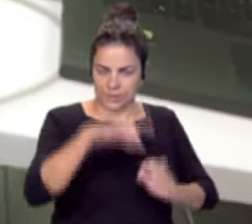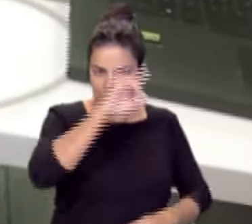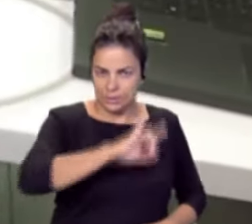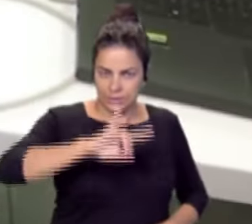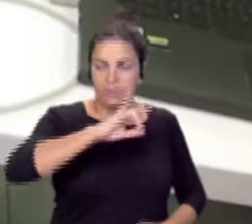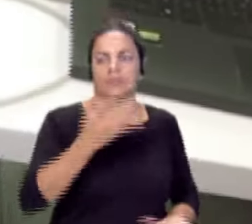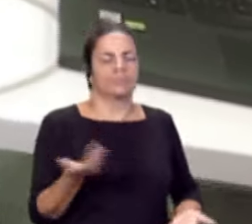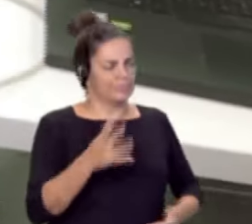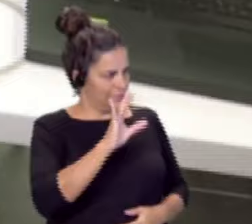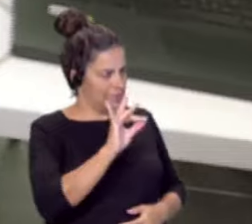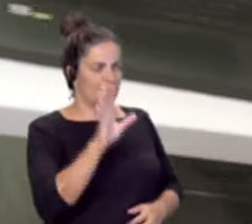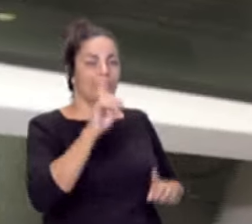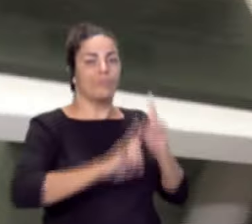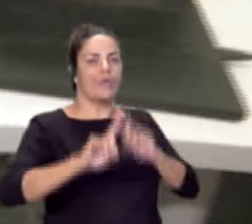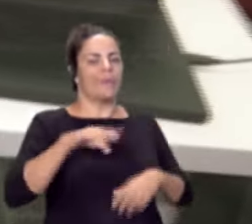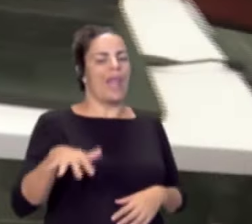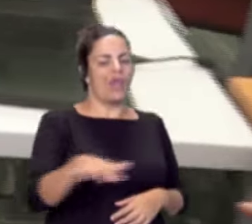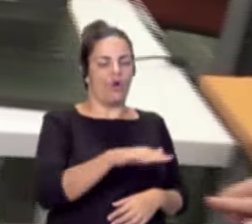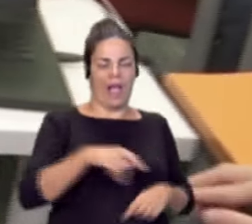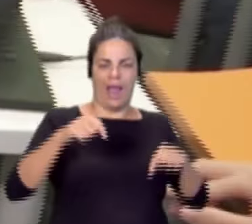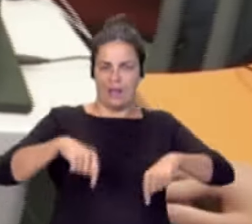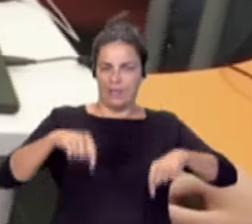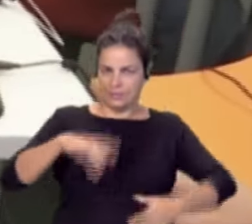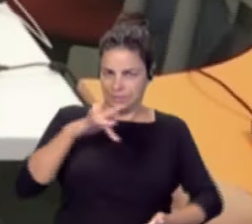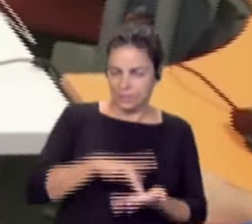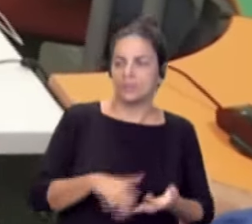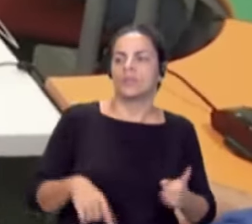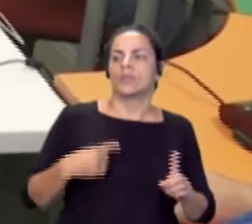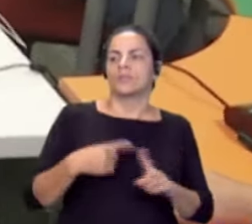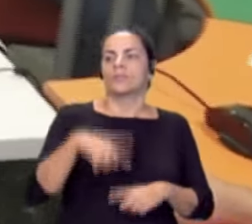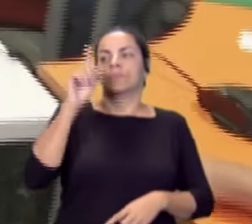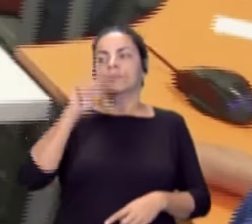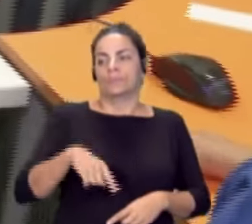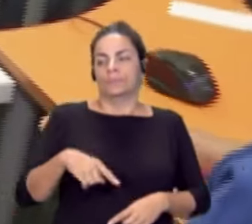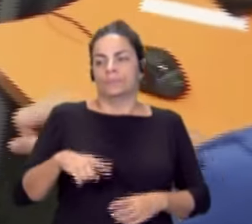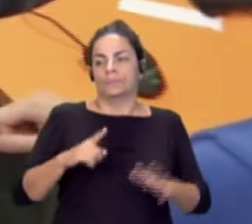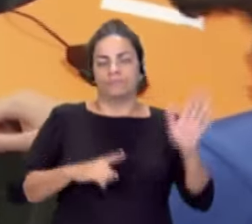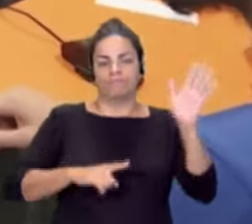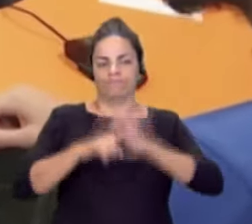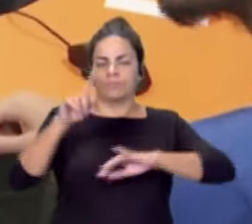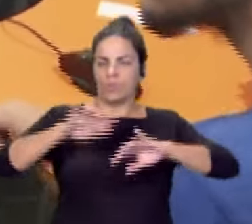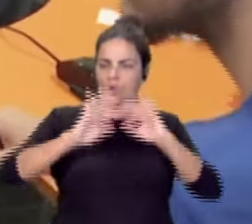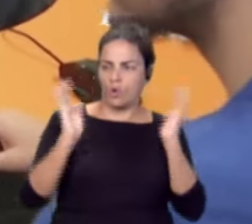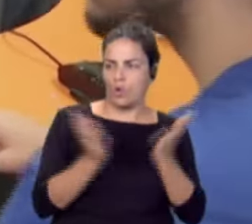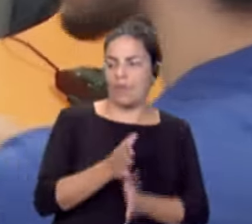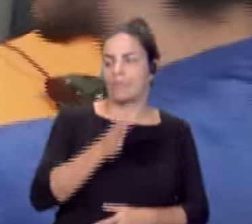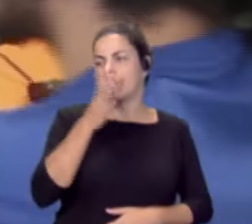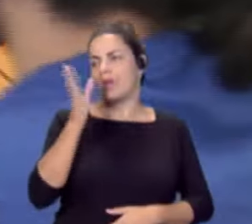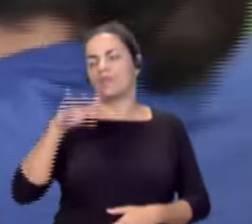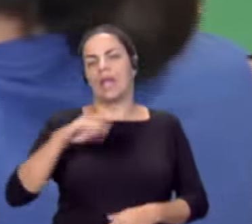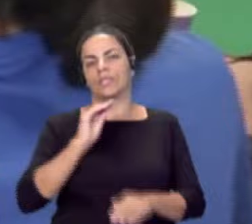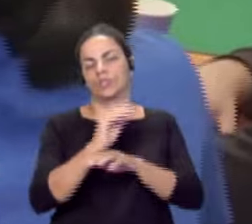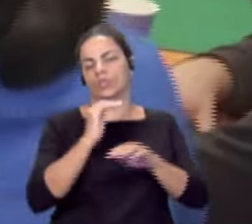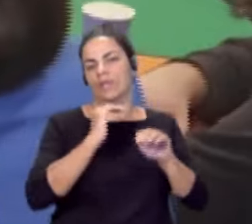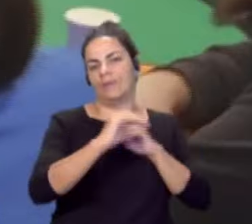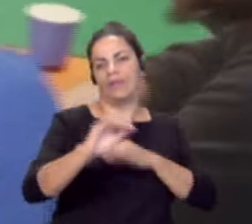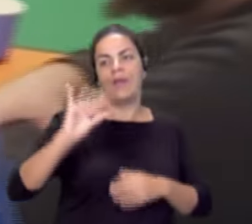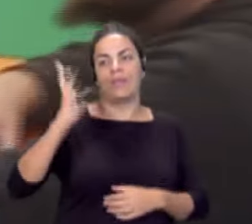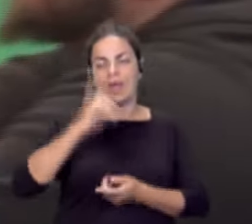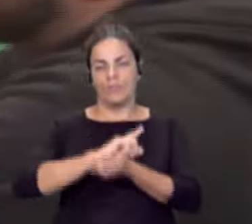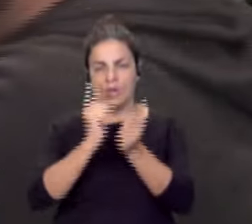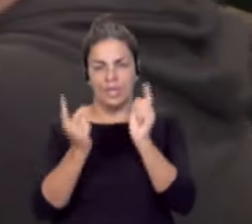así lo hemos explicado, que luego tienen también un desarrollo a nivel global, ¿no? Porque sostenibilidad, cambio climático, si